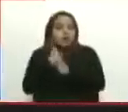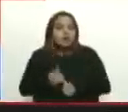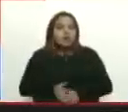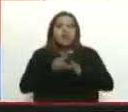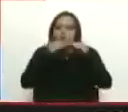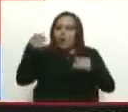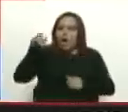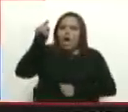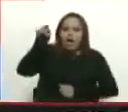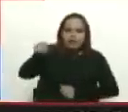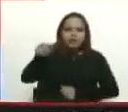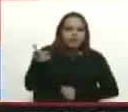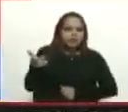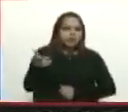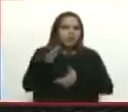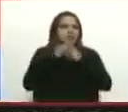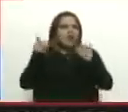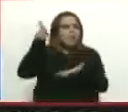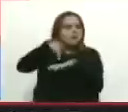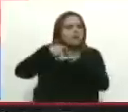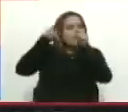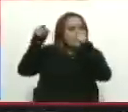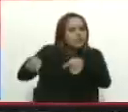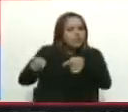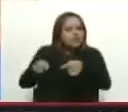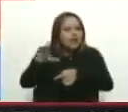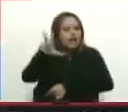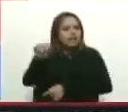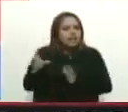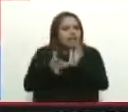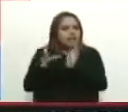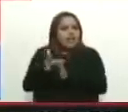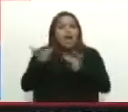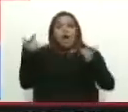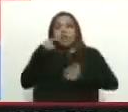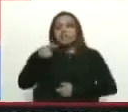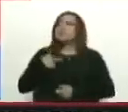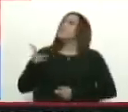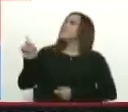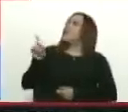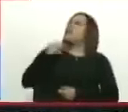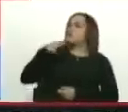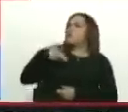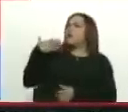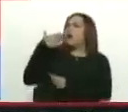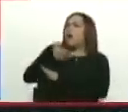ahí. Todos estuvieron ahí. Y hoy hablan de ir a elecciones.